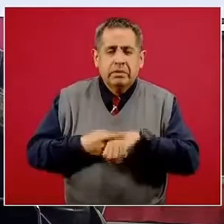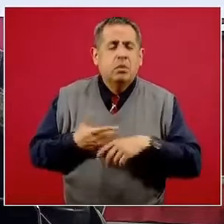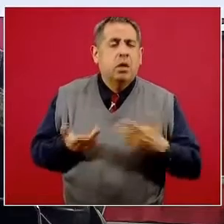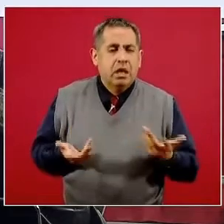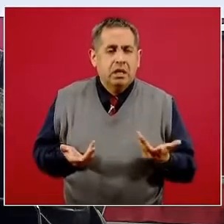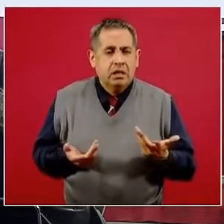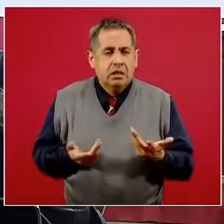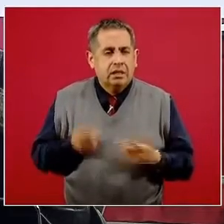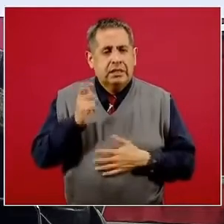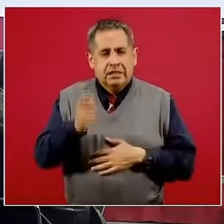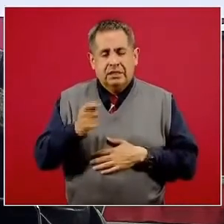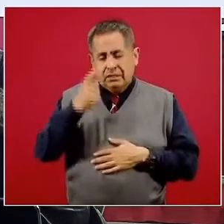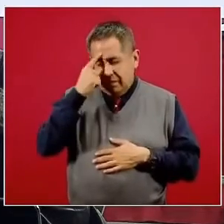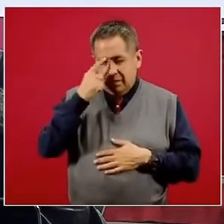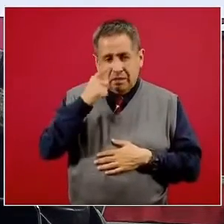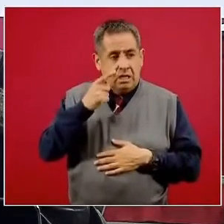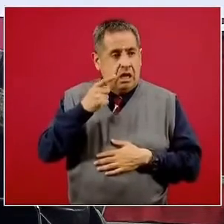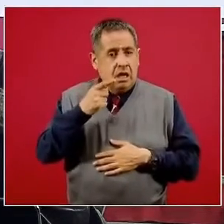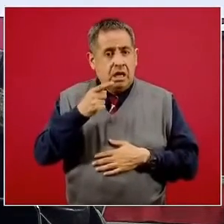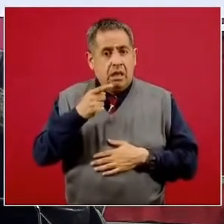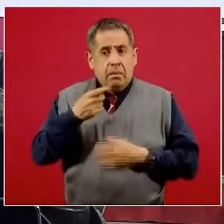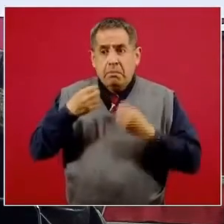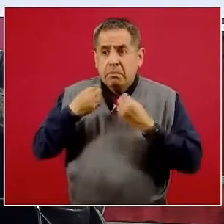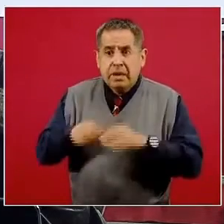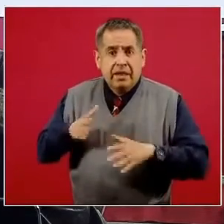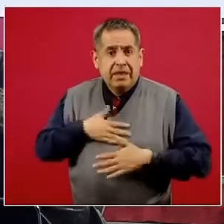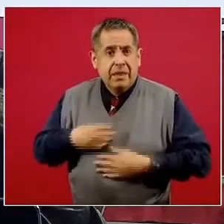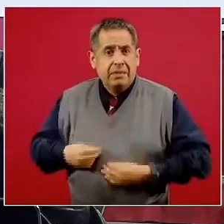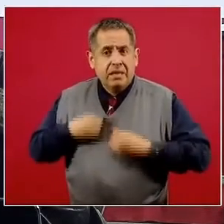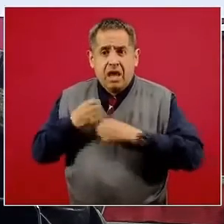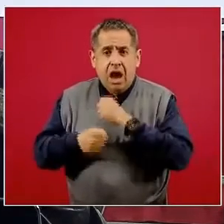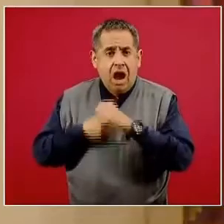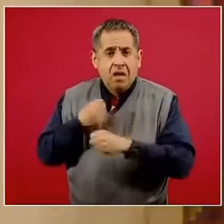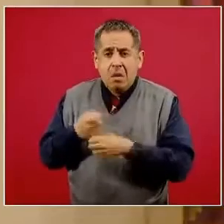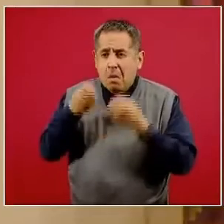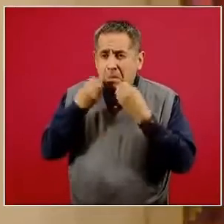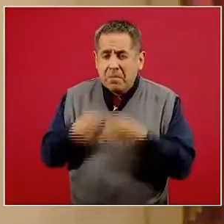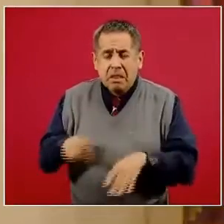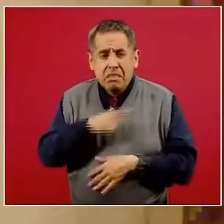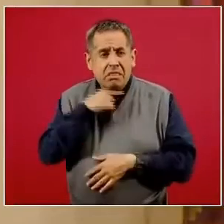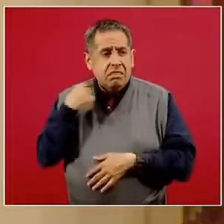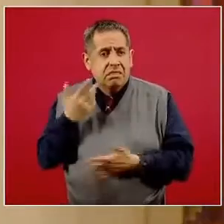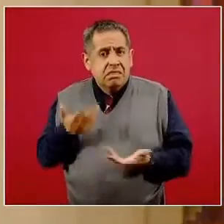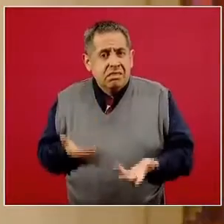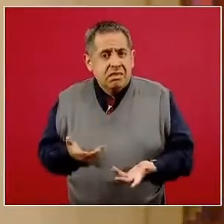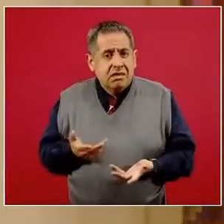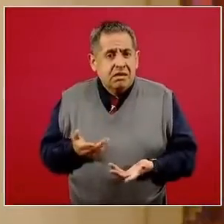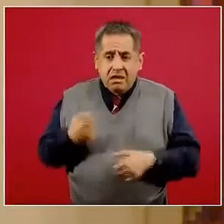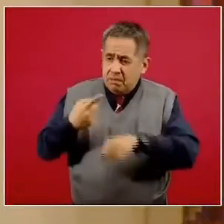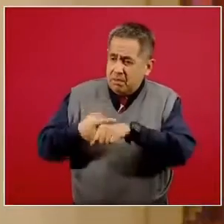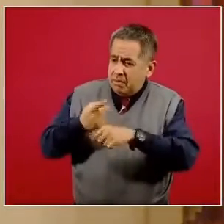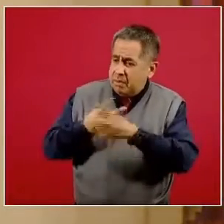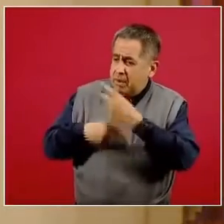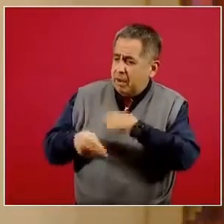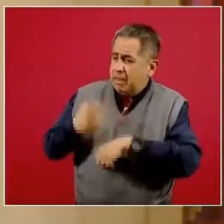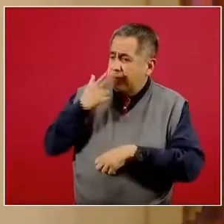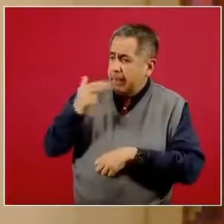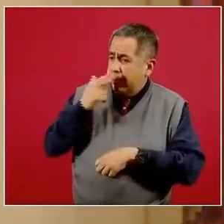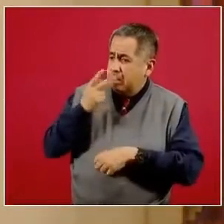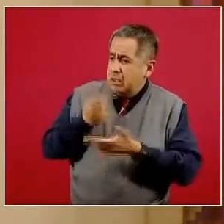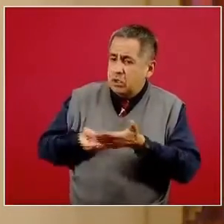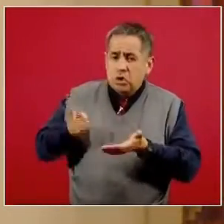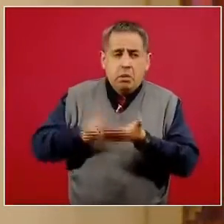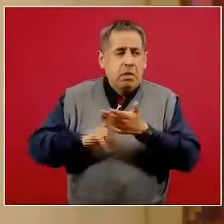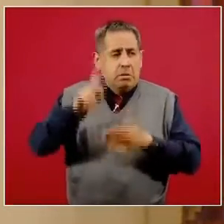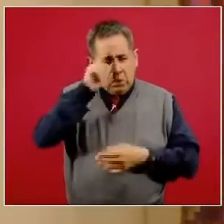de los años perdidos de vida por la prevalencia de esta enfermedad que resulta, y como el